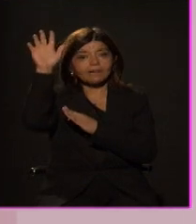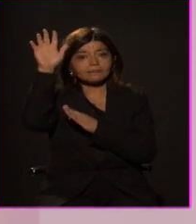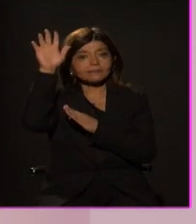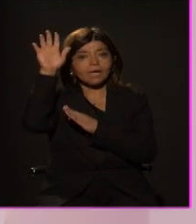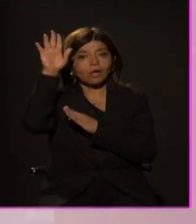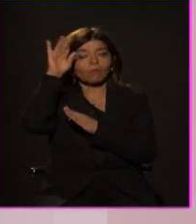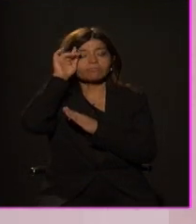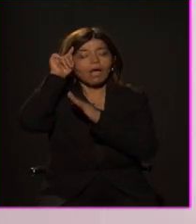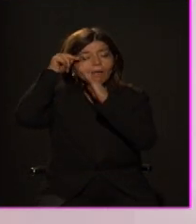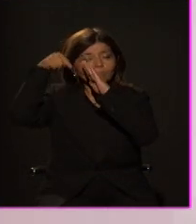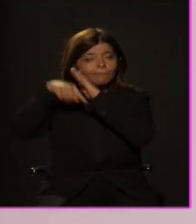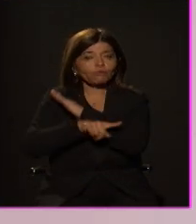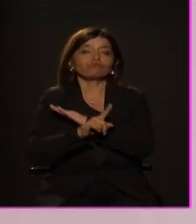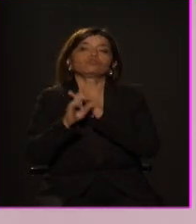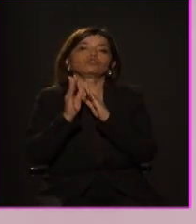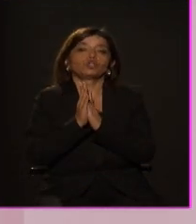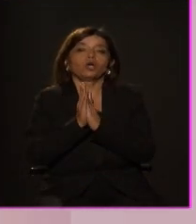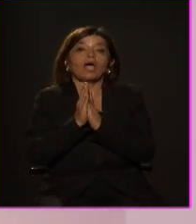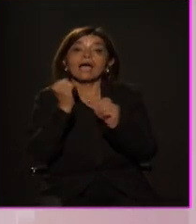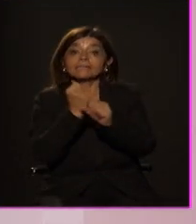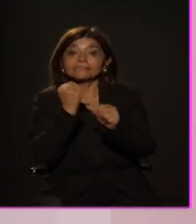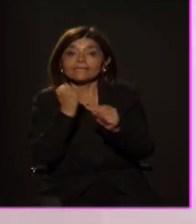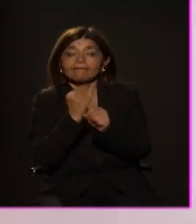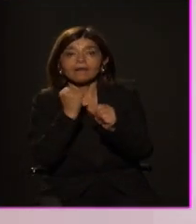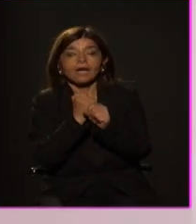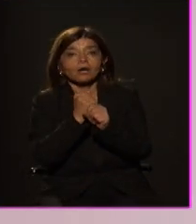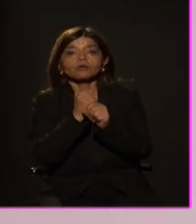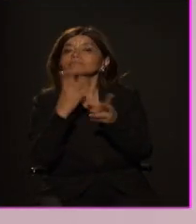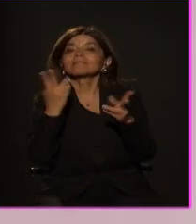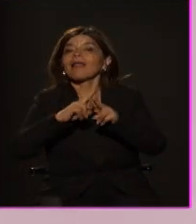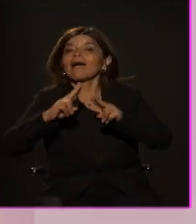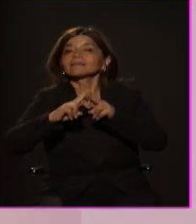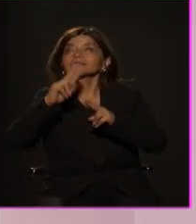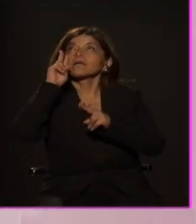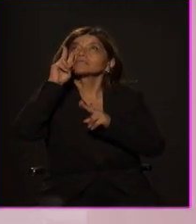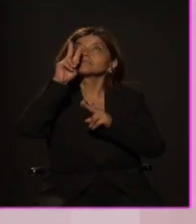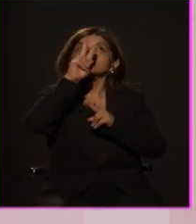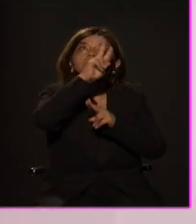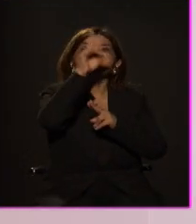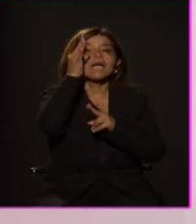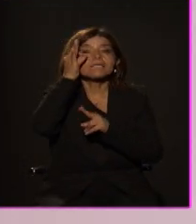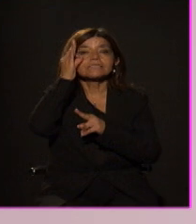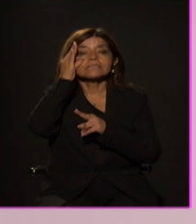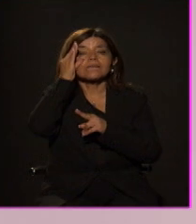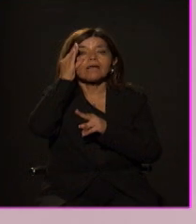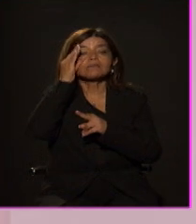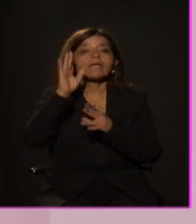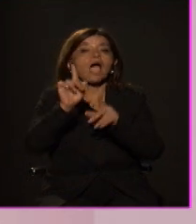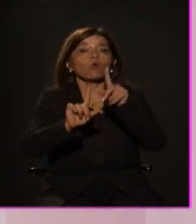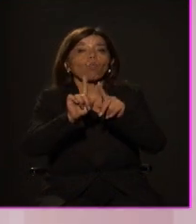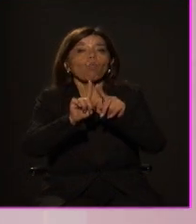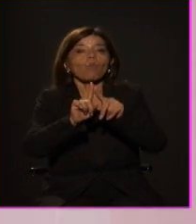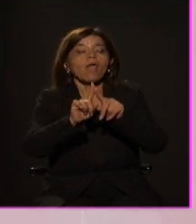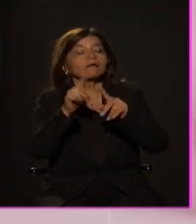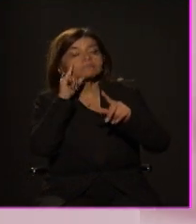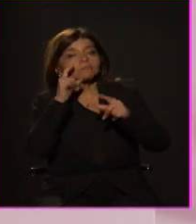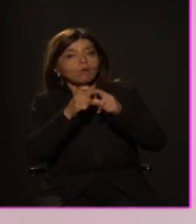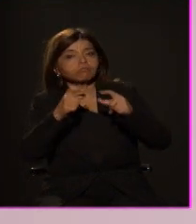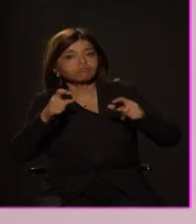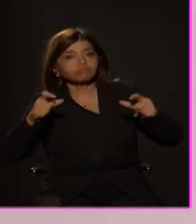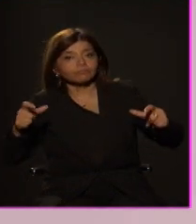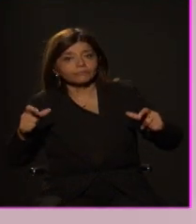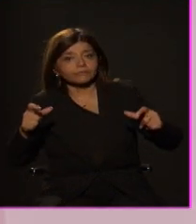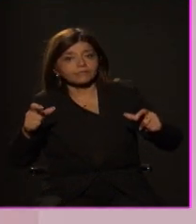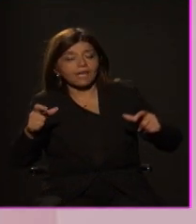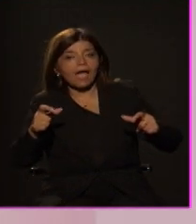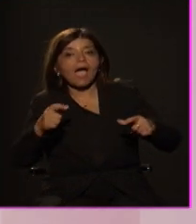se encontraba con este tipo de señales que eran básicamente, la mayoría de las veces, interferencia. Por ejemplo, ahí se ve